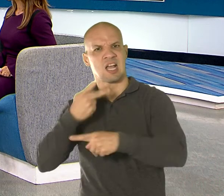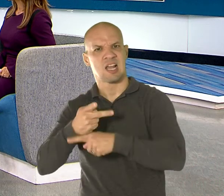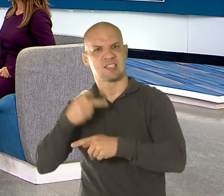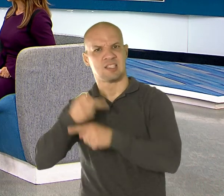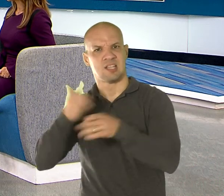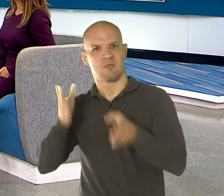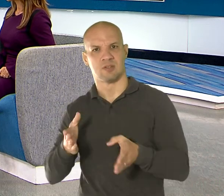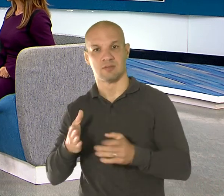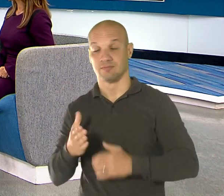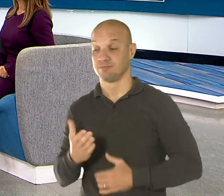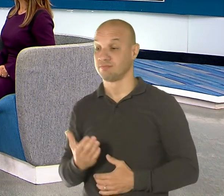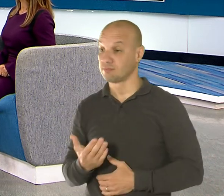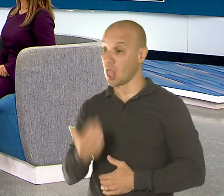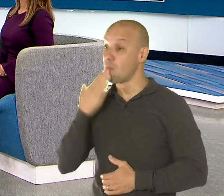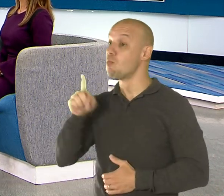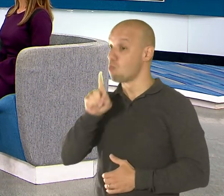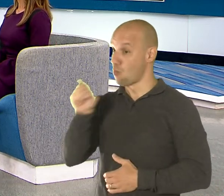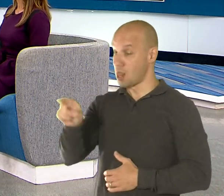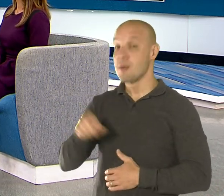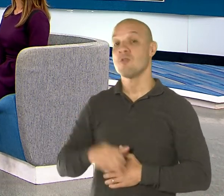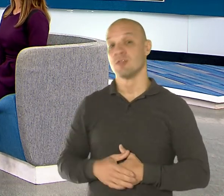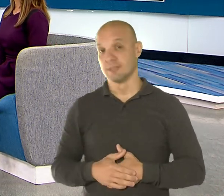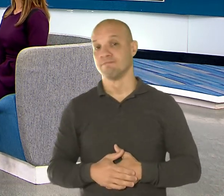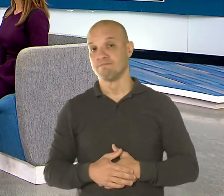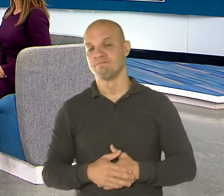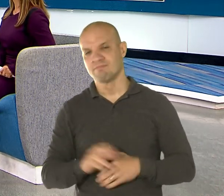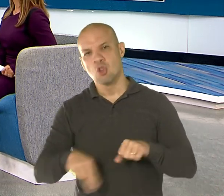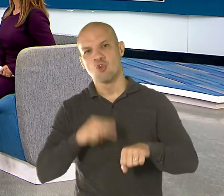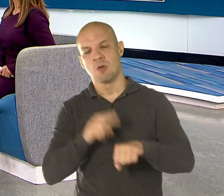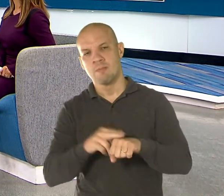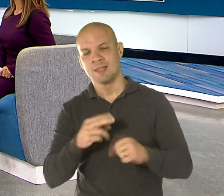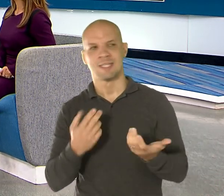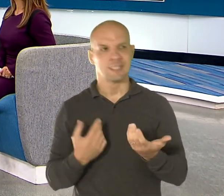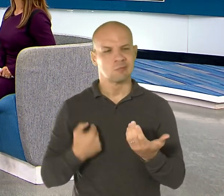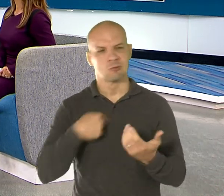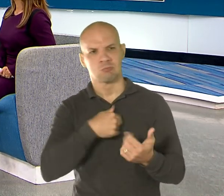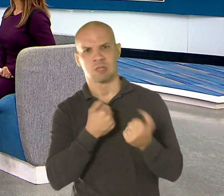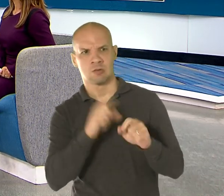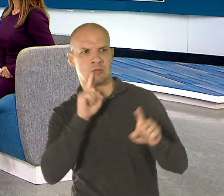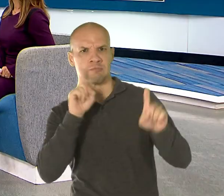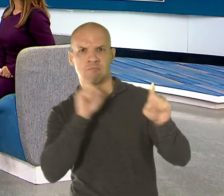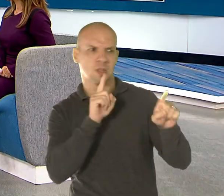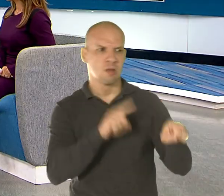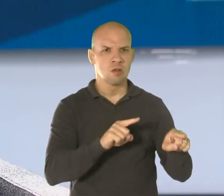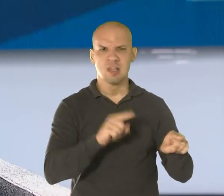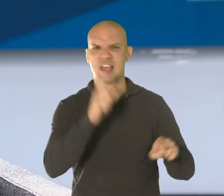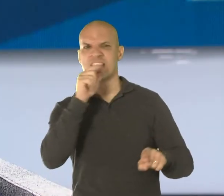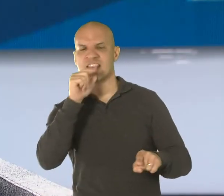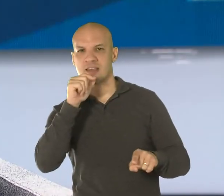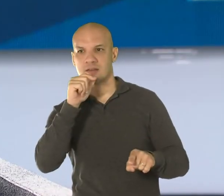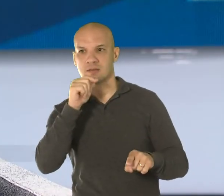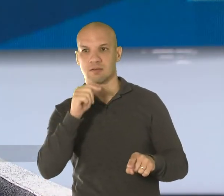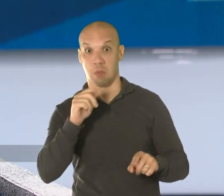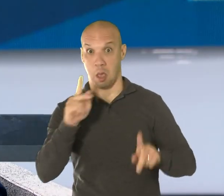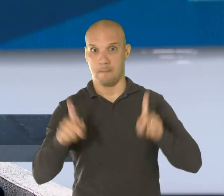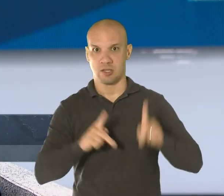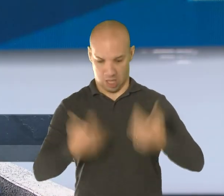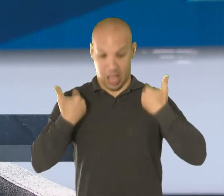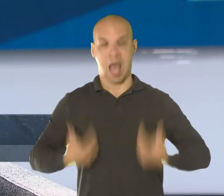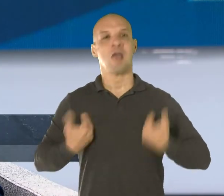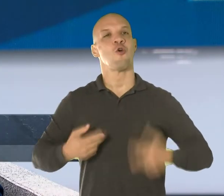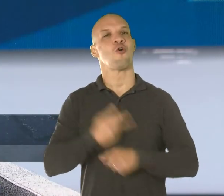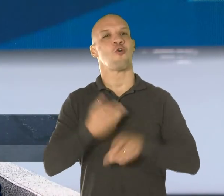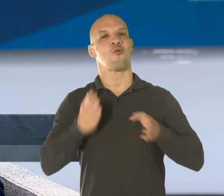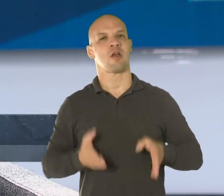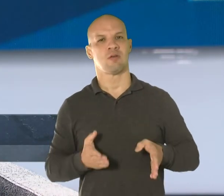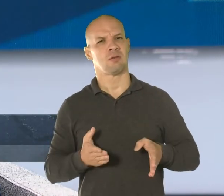una excelente pregunta, una pregunta que generalmente buscamos respuesta. ¿Por qué? Porque en Puerto Rico las personas no se autoidentifican como cuidador. Pero en